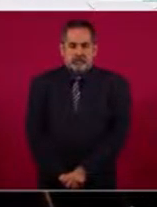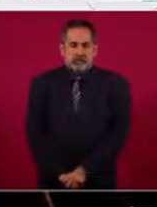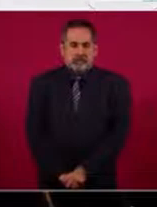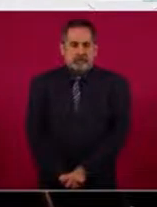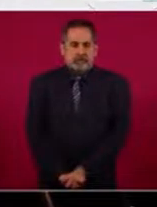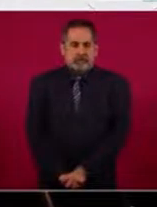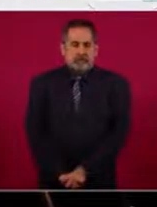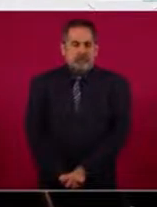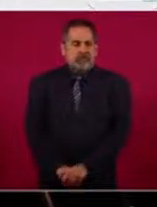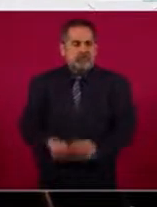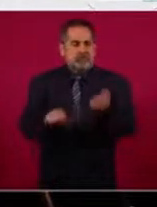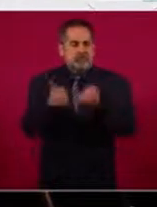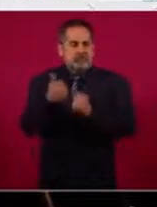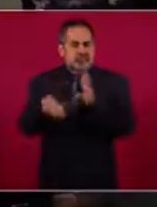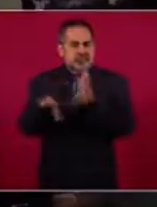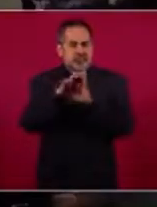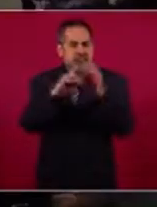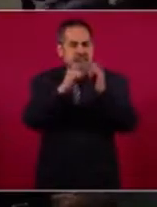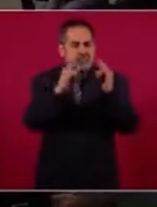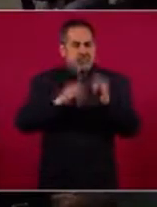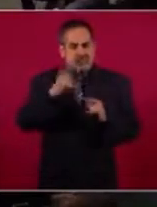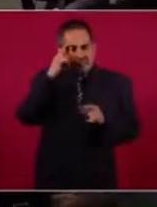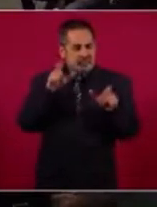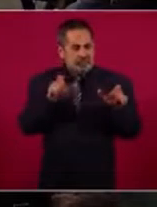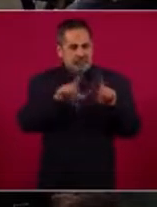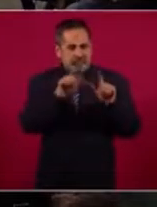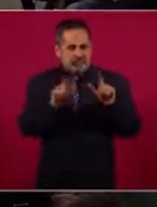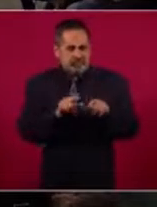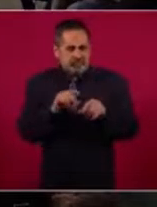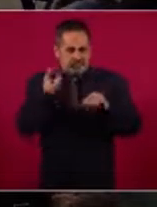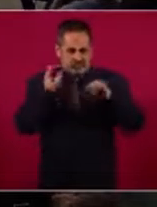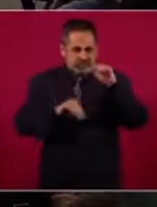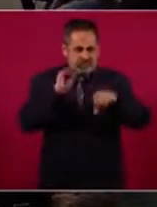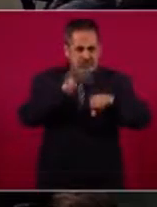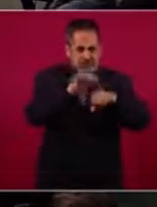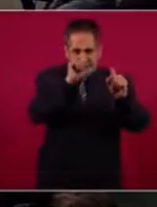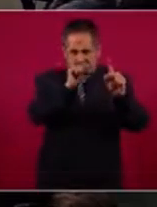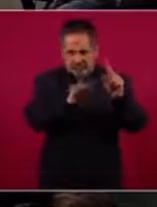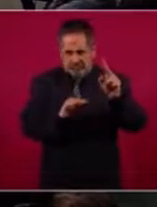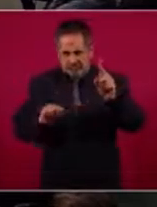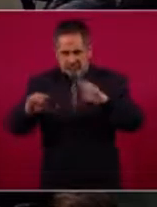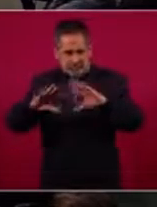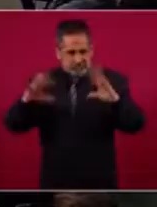1, 2, 3, 4, 5, 6, 7, 8, 9, 10, 11, aquí están ubicados.